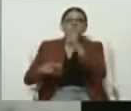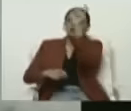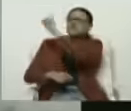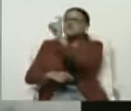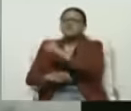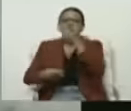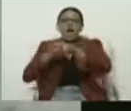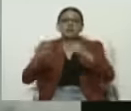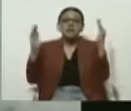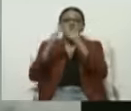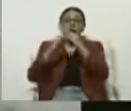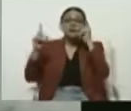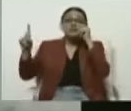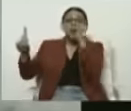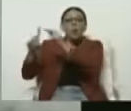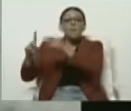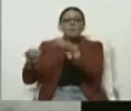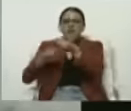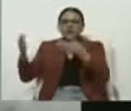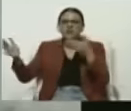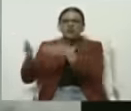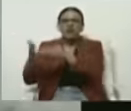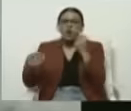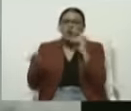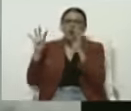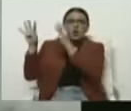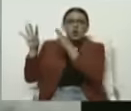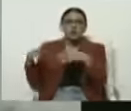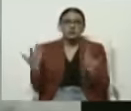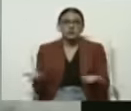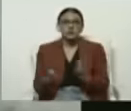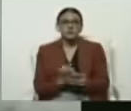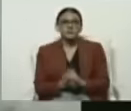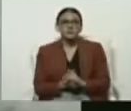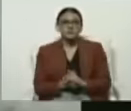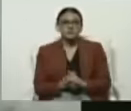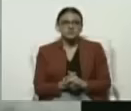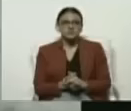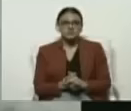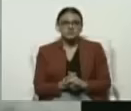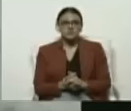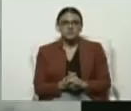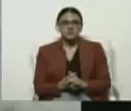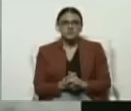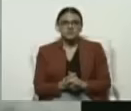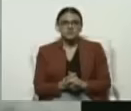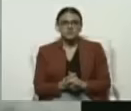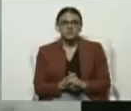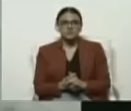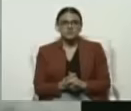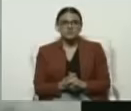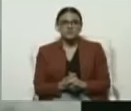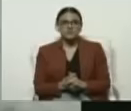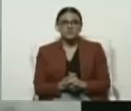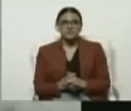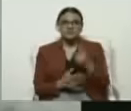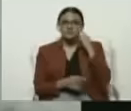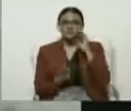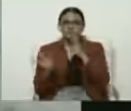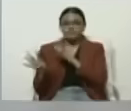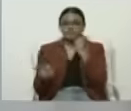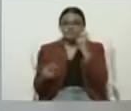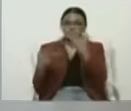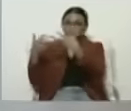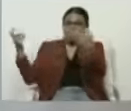la pared de la vivienda del señor alcalde Pedro Antonio Rojas, Pedro Antonio Abreu. Pedro Abreu, traidor, arrastrado,